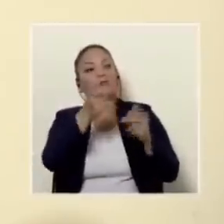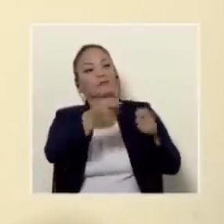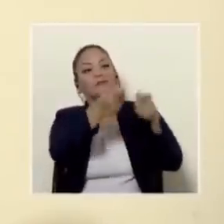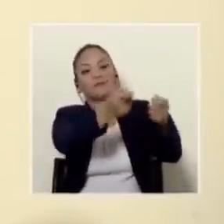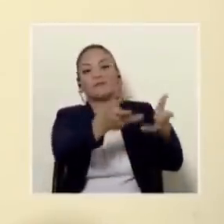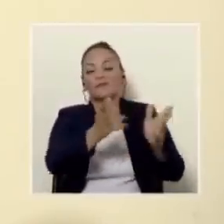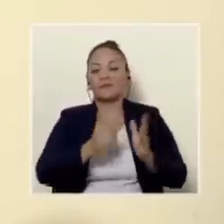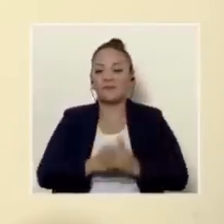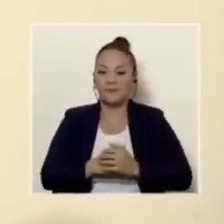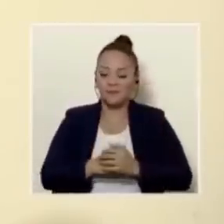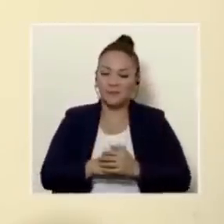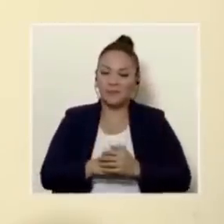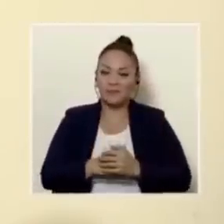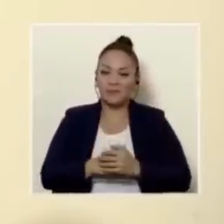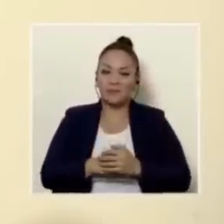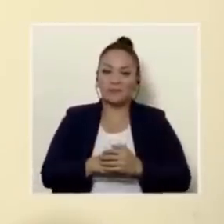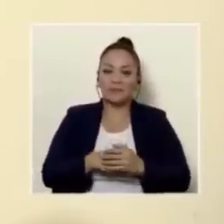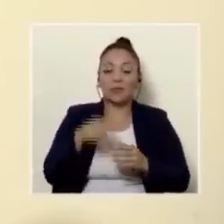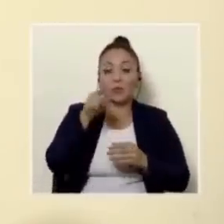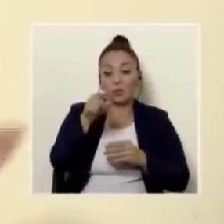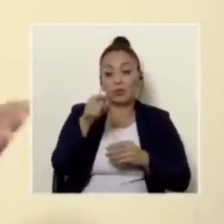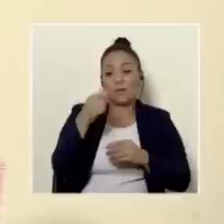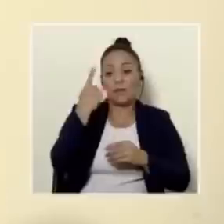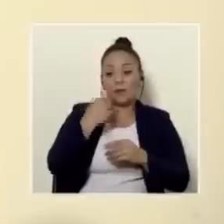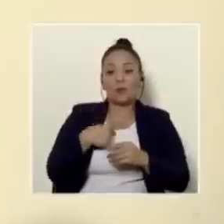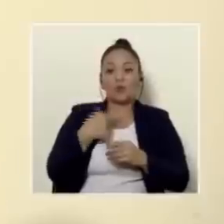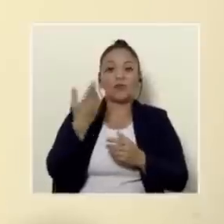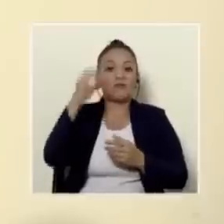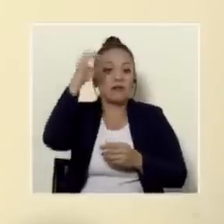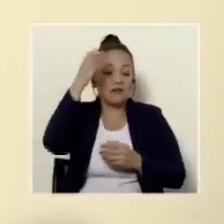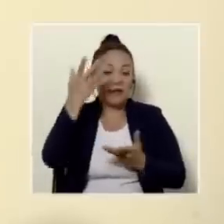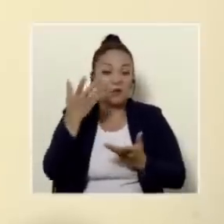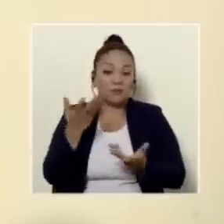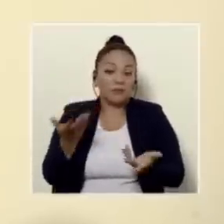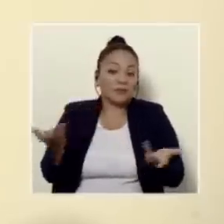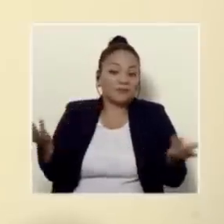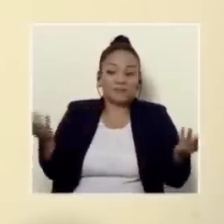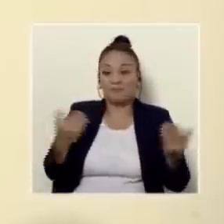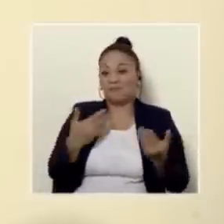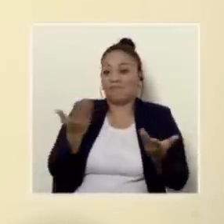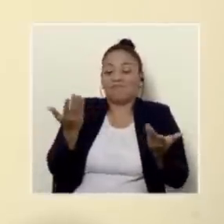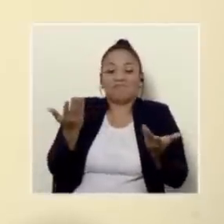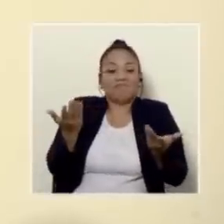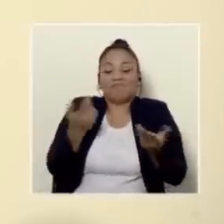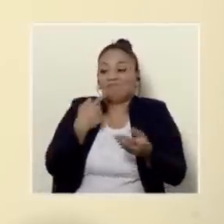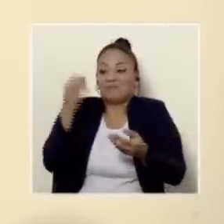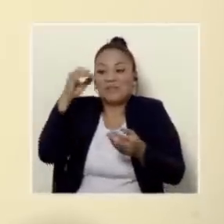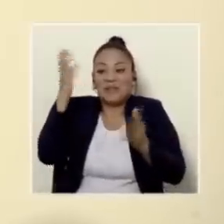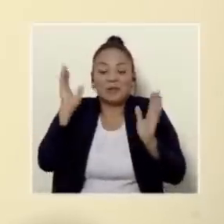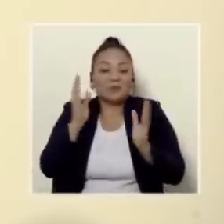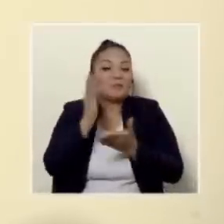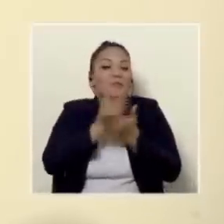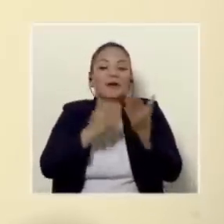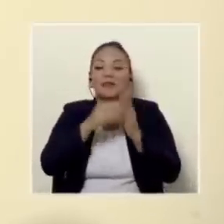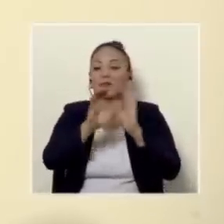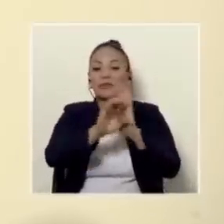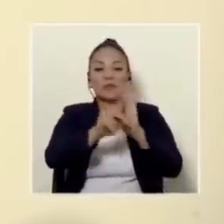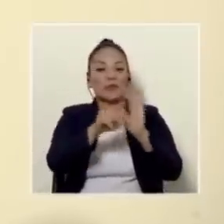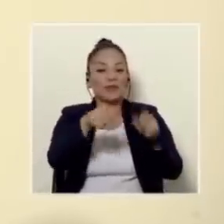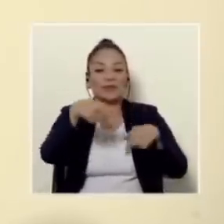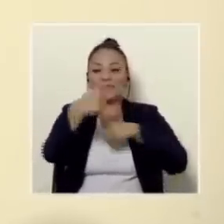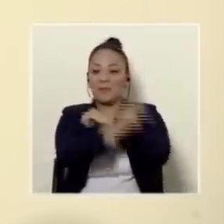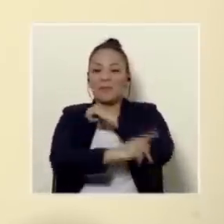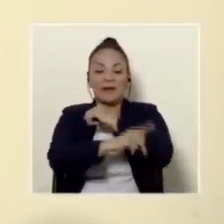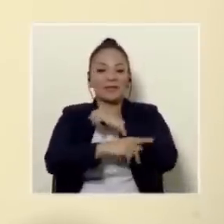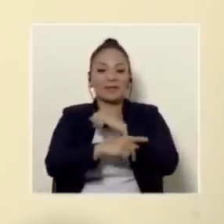respetuosamente sometimos. Entonces usted me dice, ¿qué criterio me merece? Nada, no me merece criterio. Es parte de la constitución política de este